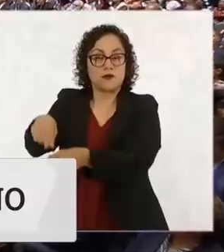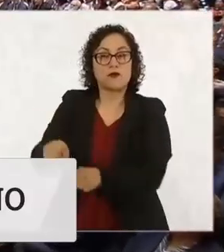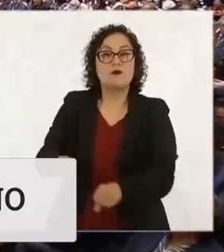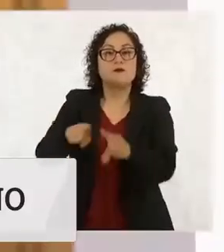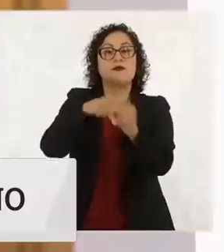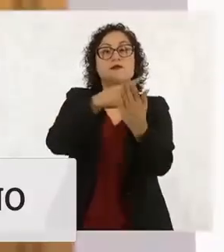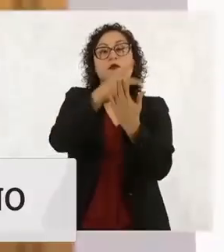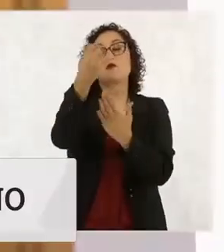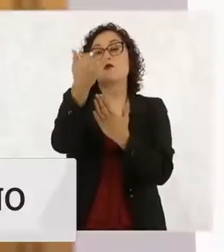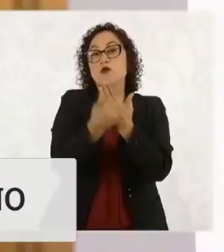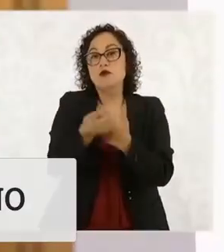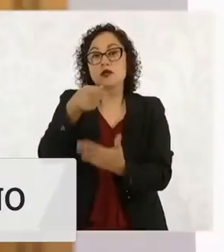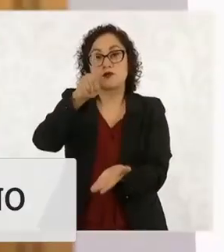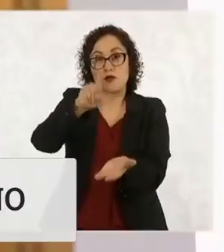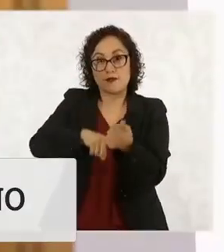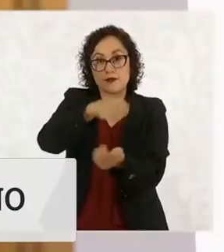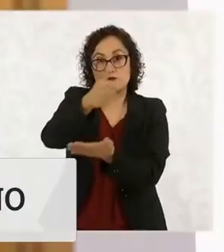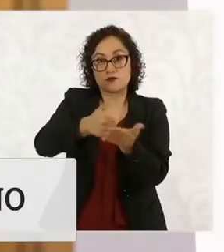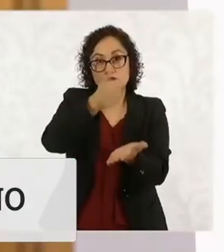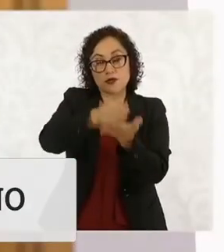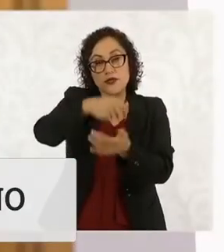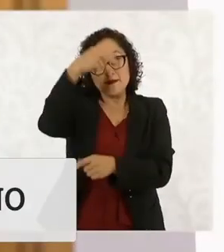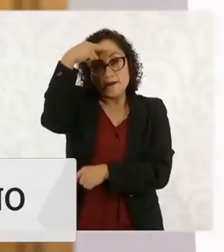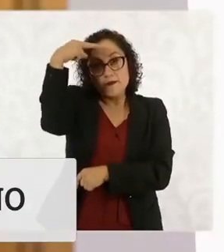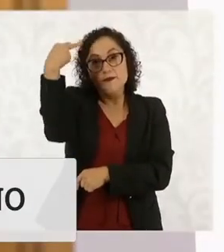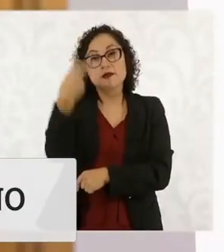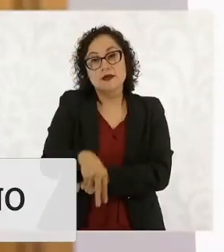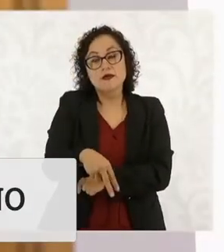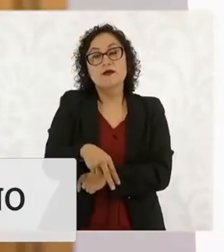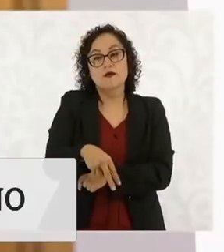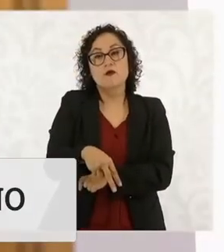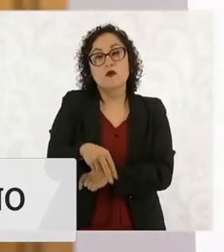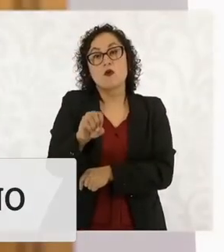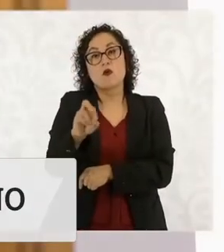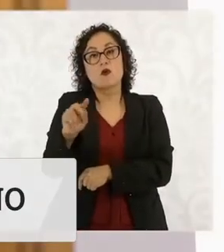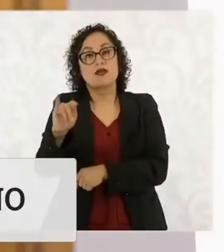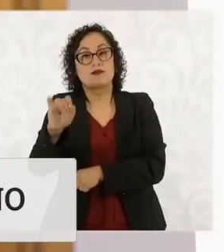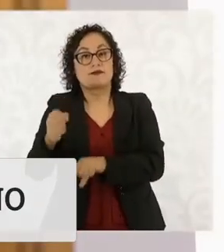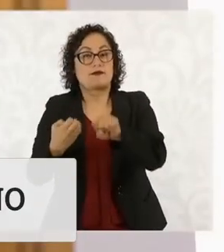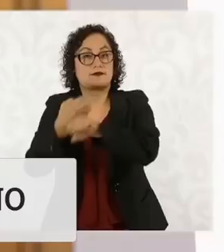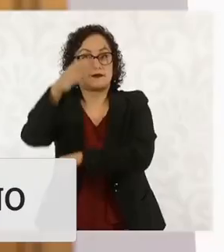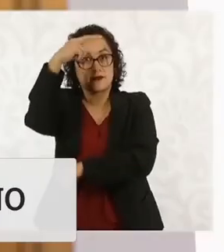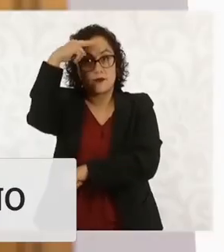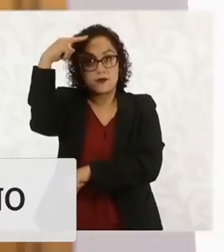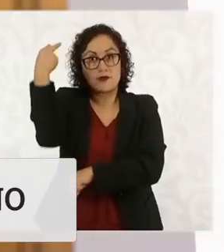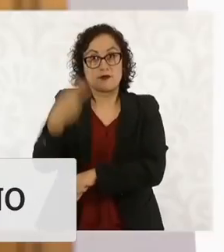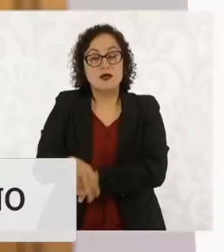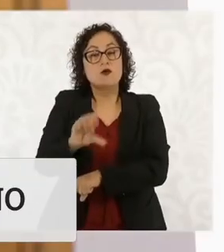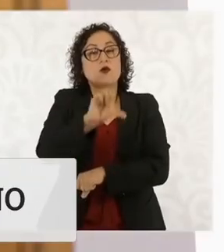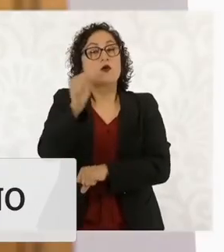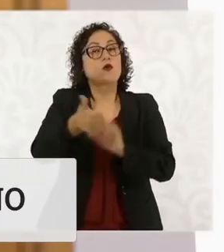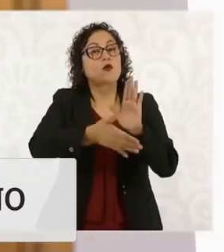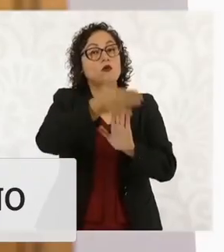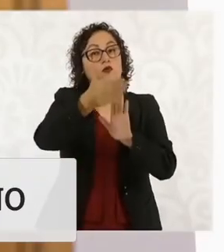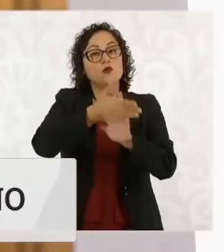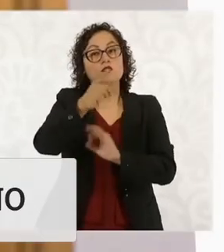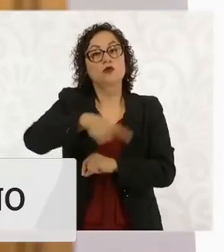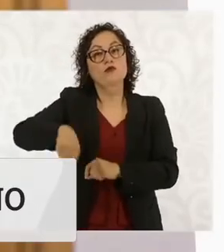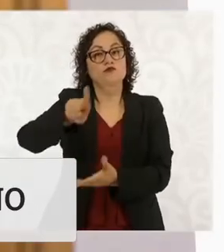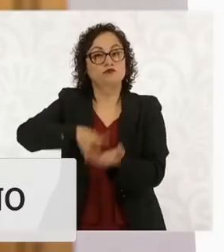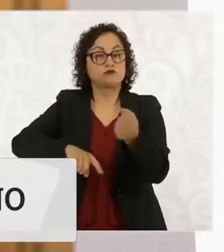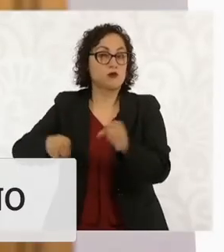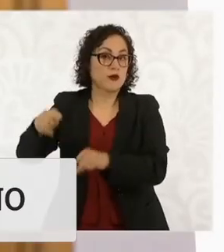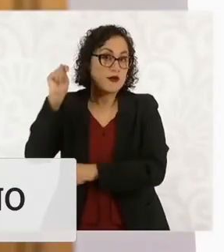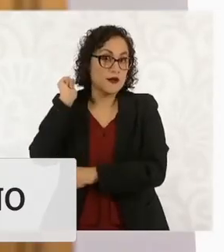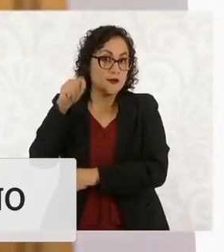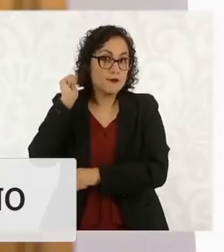para la zona metropolitana del Valle de México, zona oriente del Estado de México, obras de protección para Tabasco